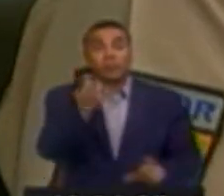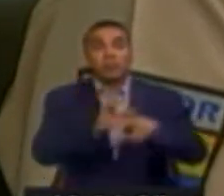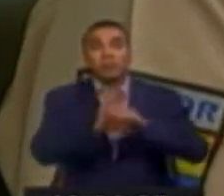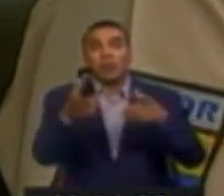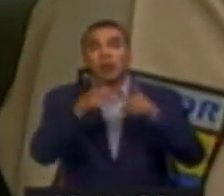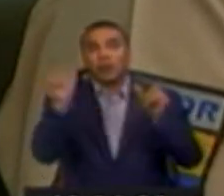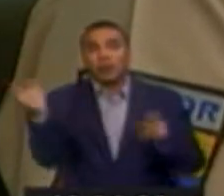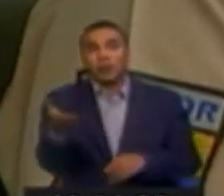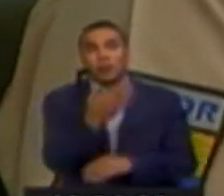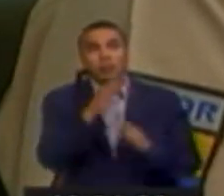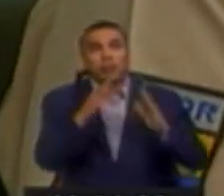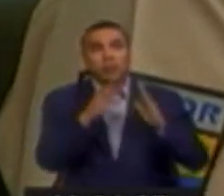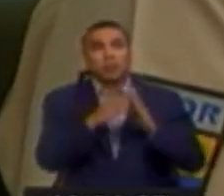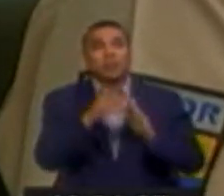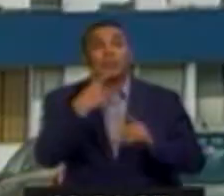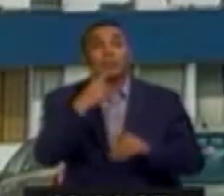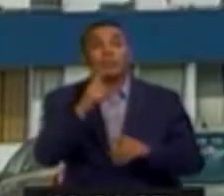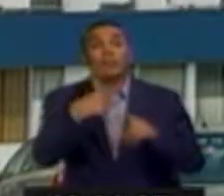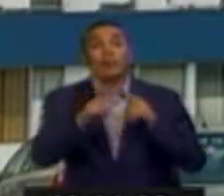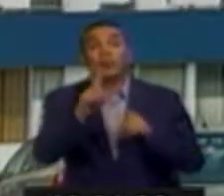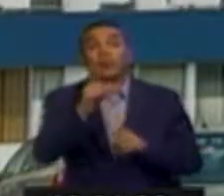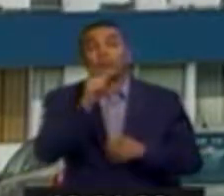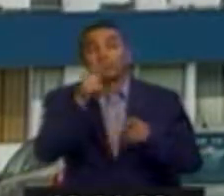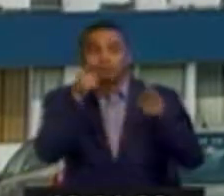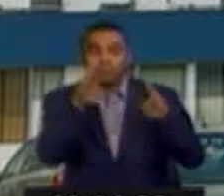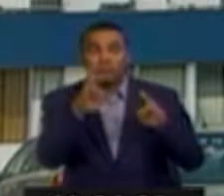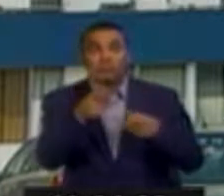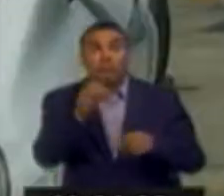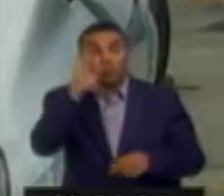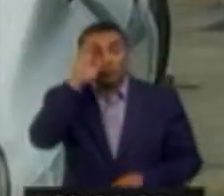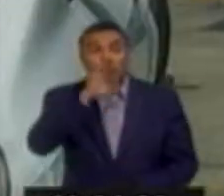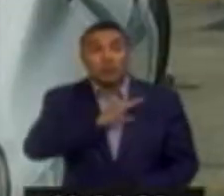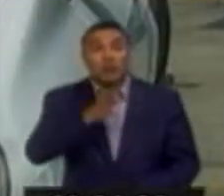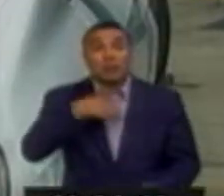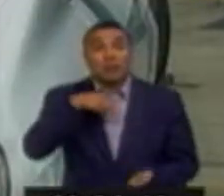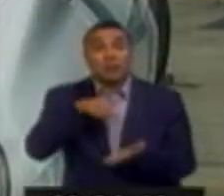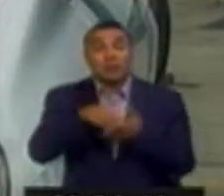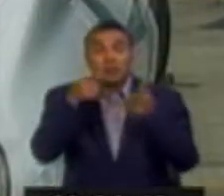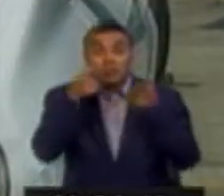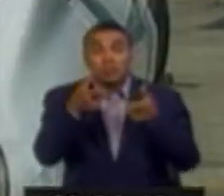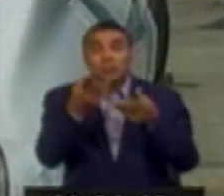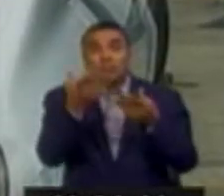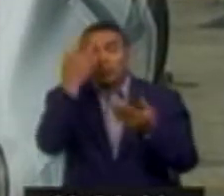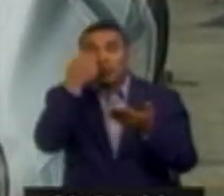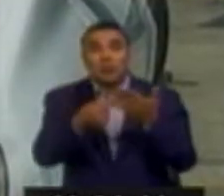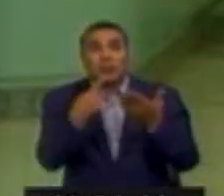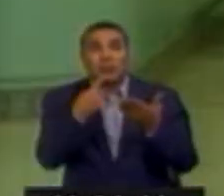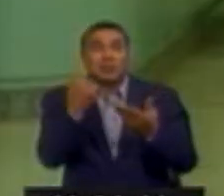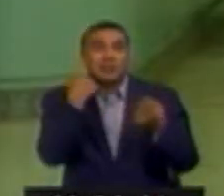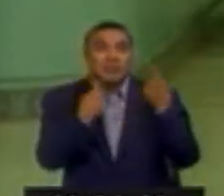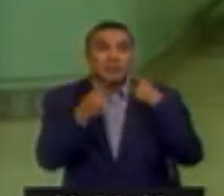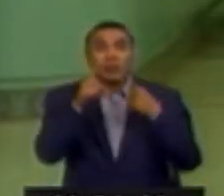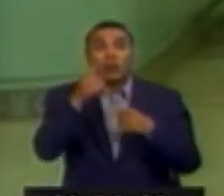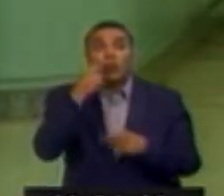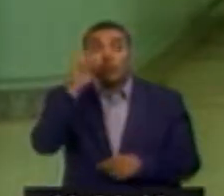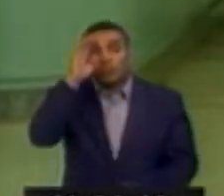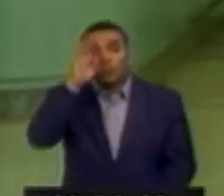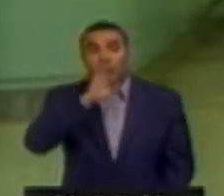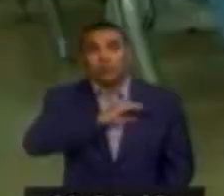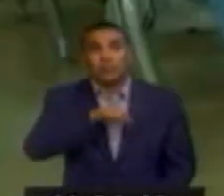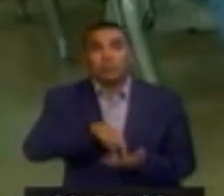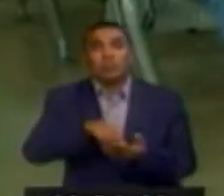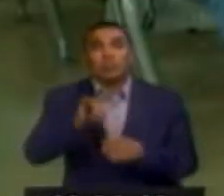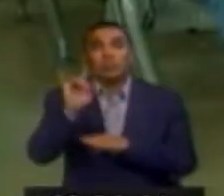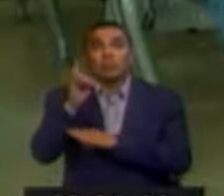alta, todavía uno sigue en observación. El oficial, quien aún permanece en observación por las contusiones, se trata del comandante de la subzona